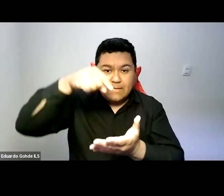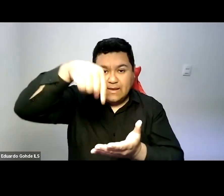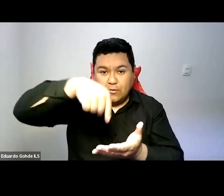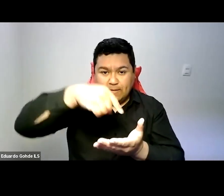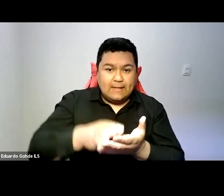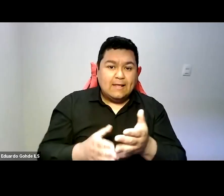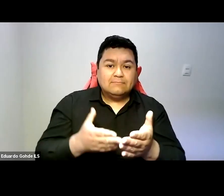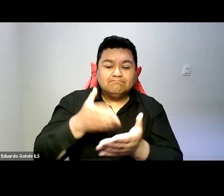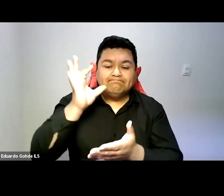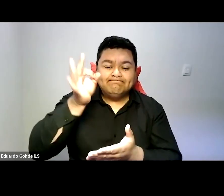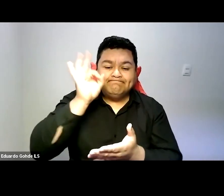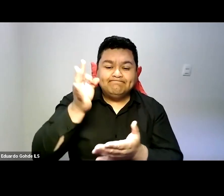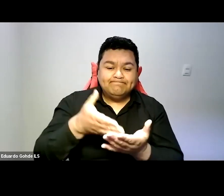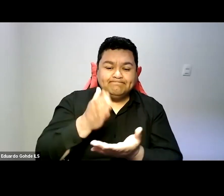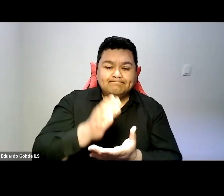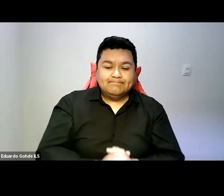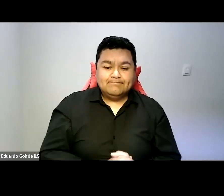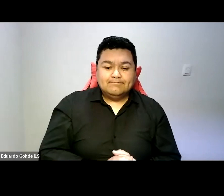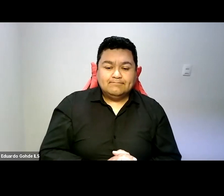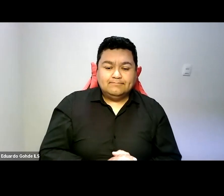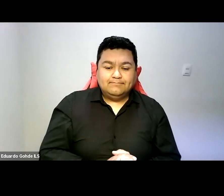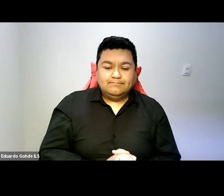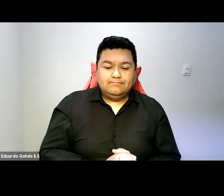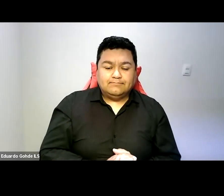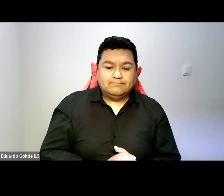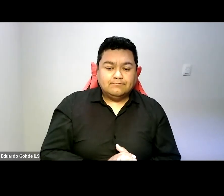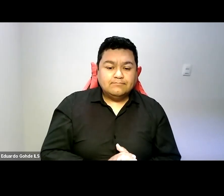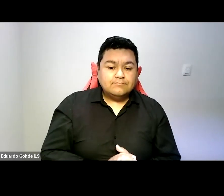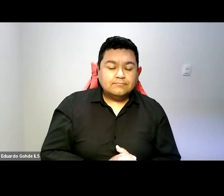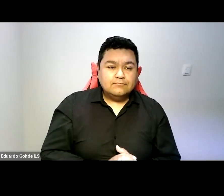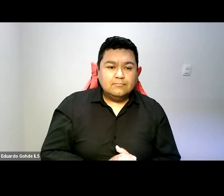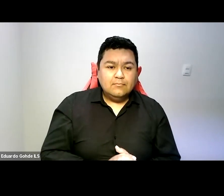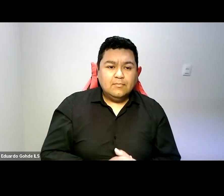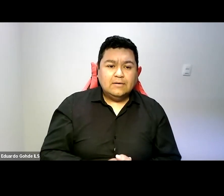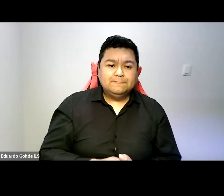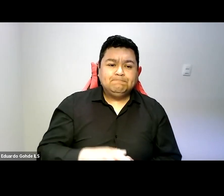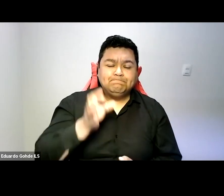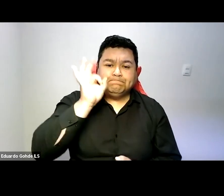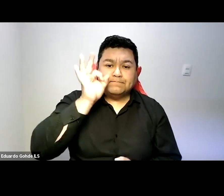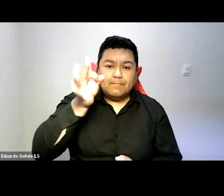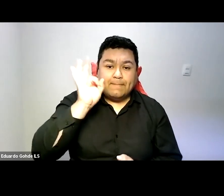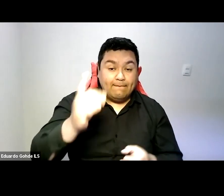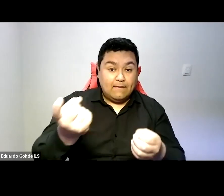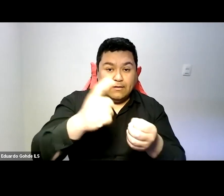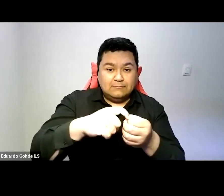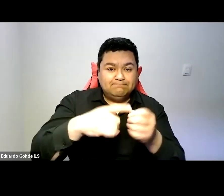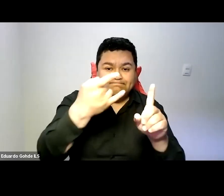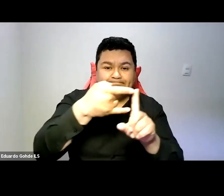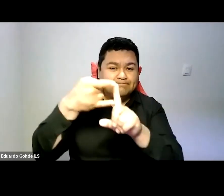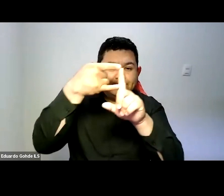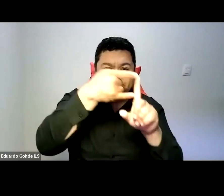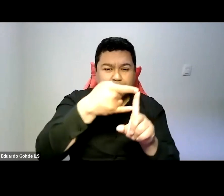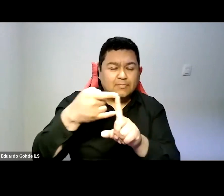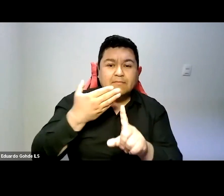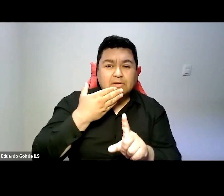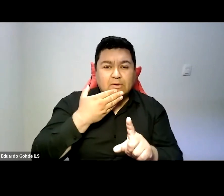inaugural. Esta conferencia la vamos a realizar online, pero eso no va a impedir de que podamos interactuar con ustedes. Nos